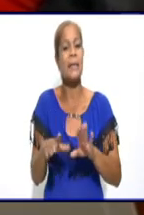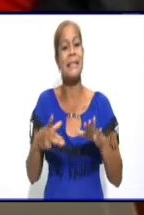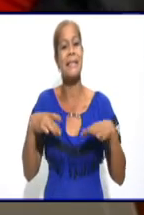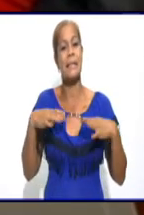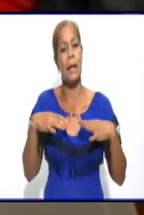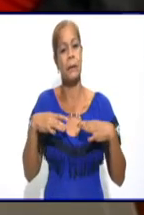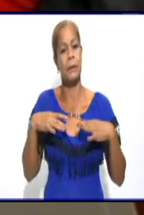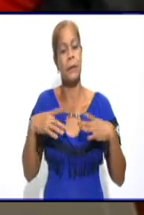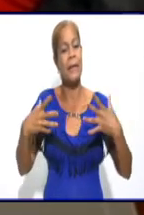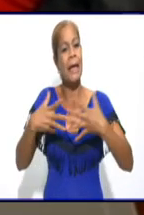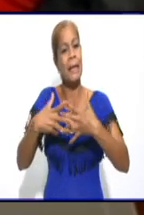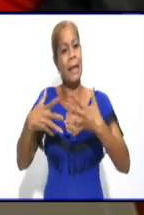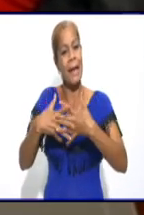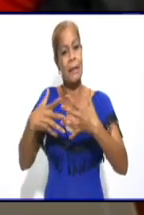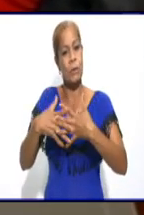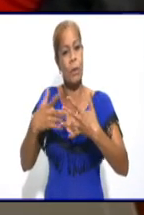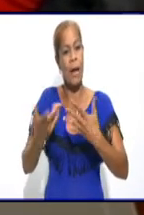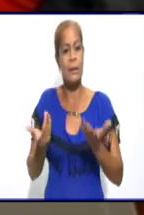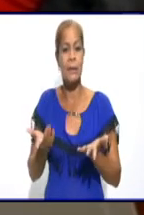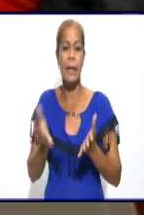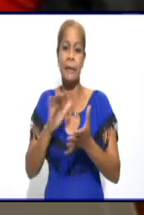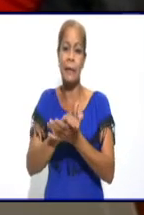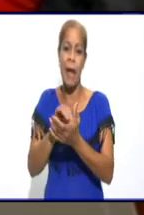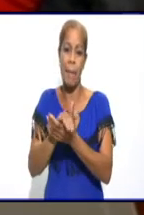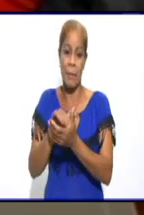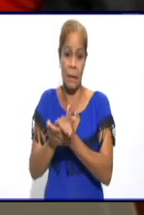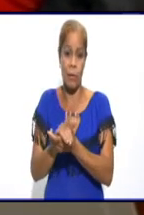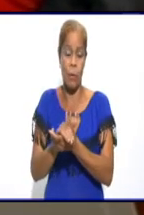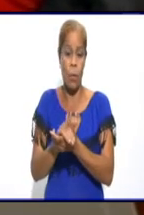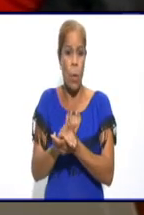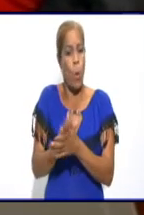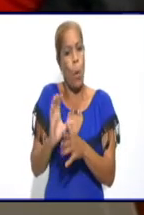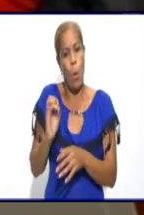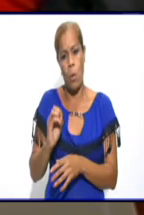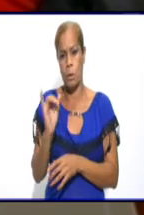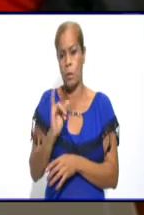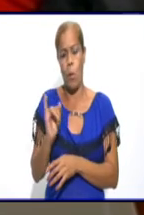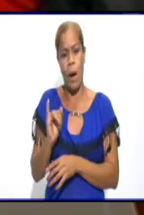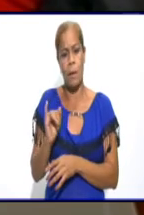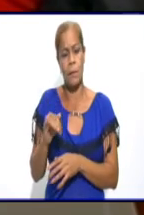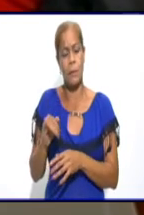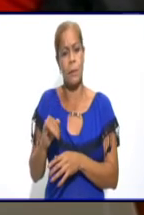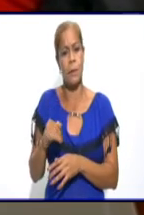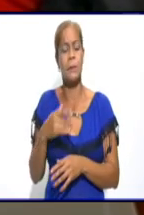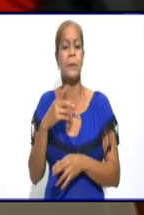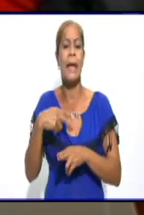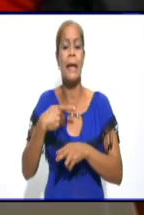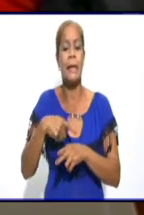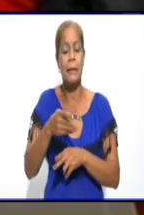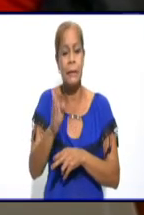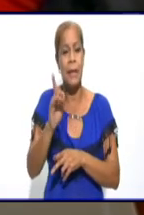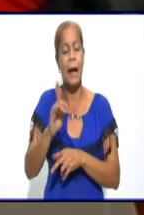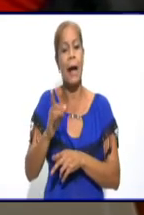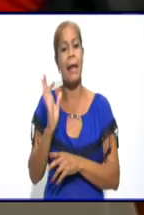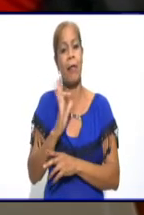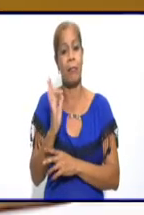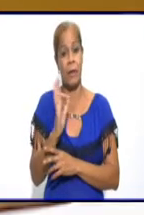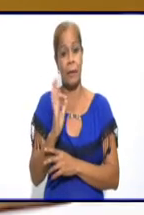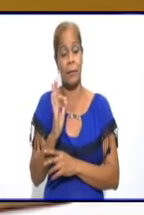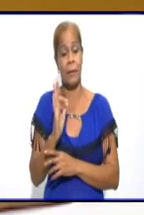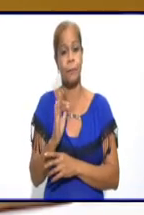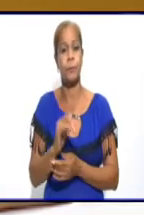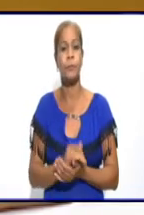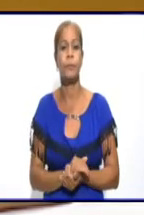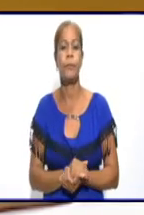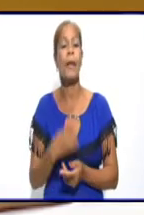de irse al río o quizás o no sé salir a compartir en su vida cotidiana mira lo